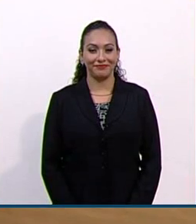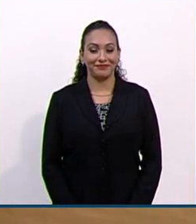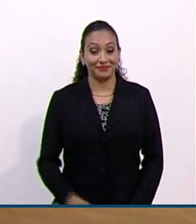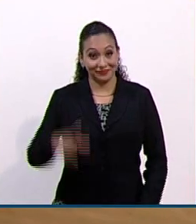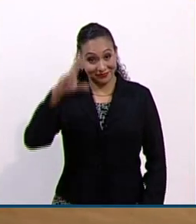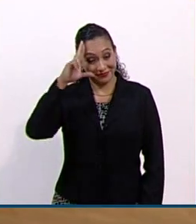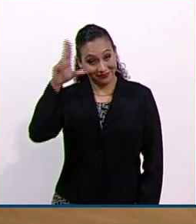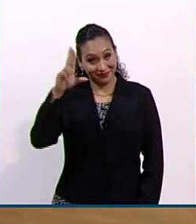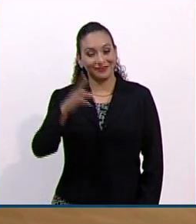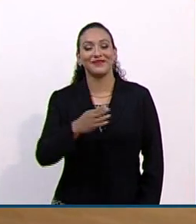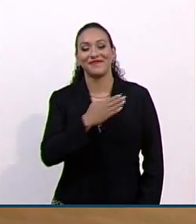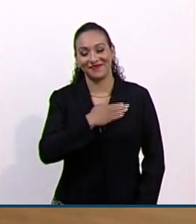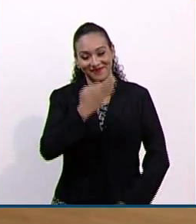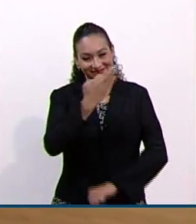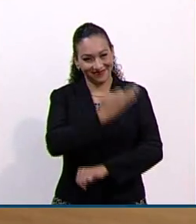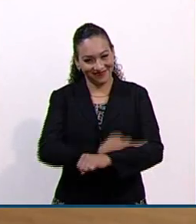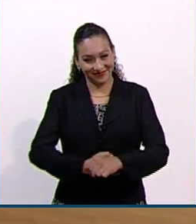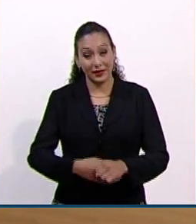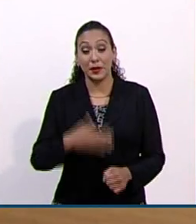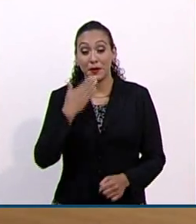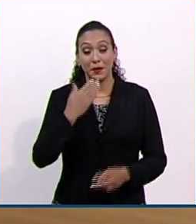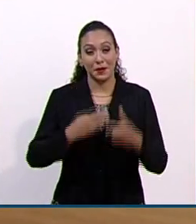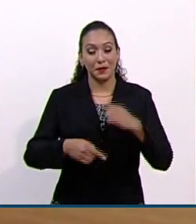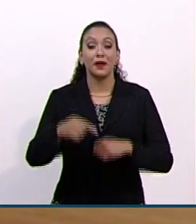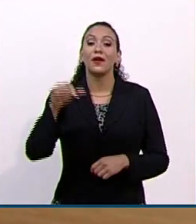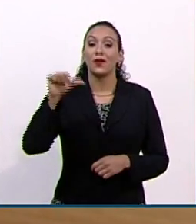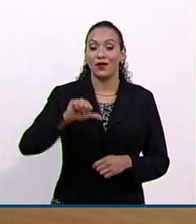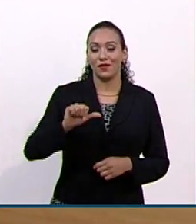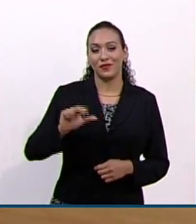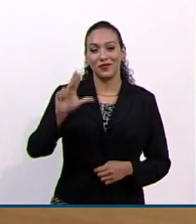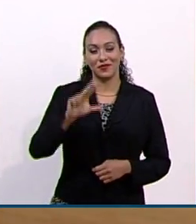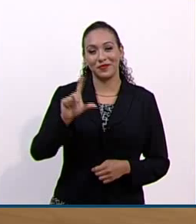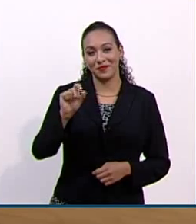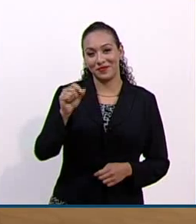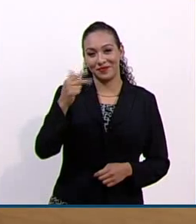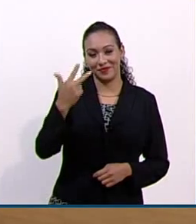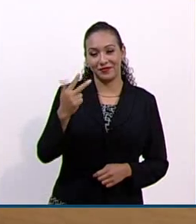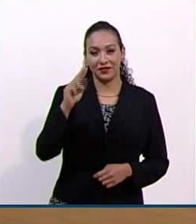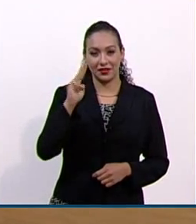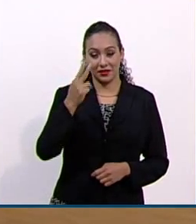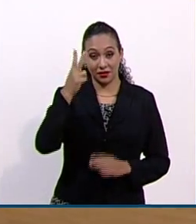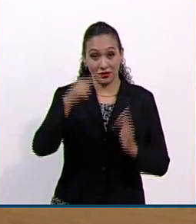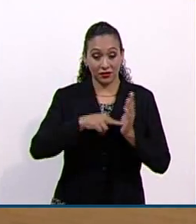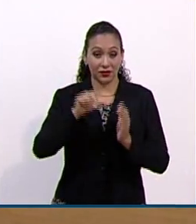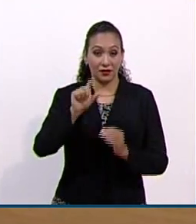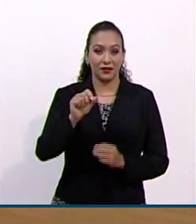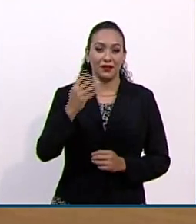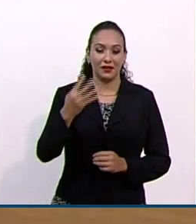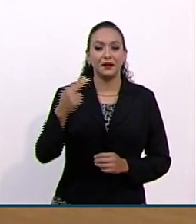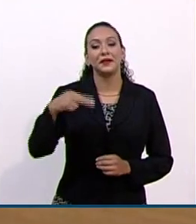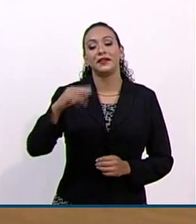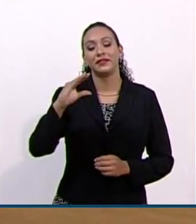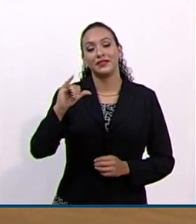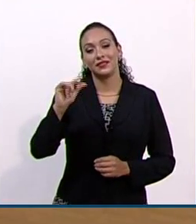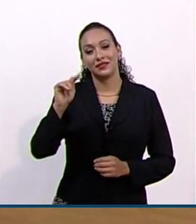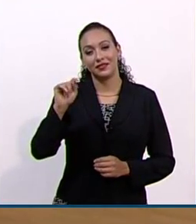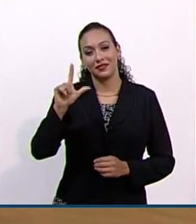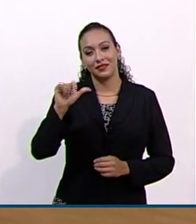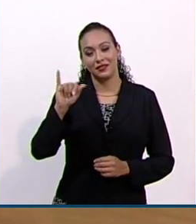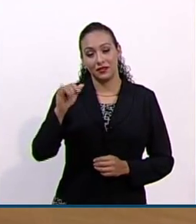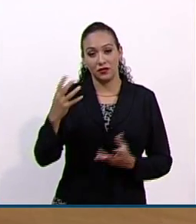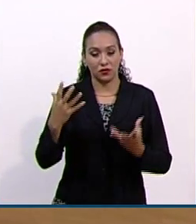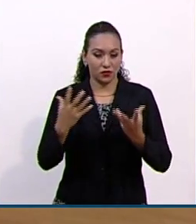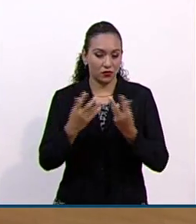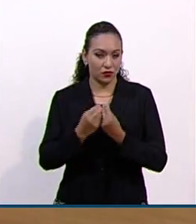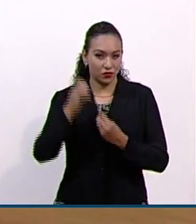Hola, ¿qué tal? Qué gusto saludarlos este martes 28 de mayo de 2024. Soy Citlali Pérez y junto a Osiris